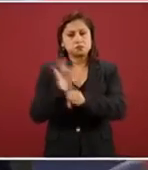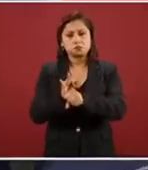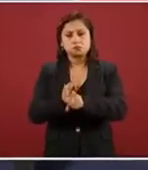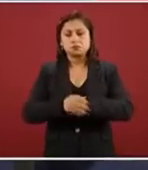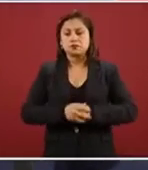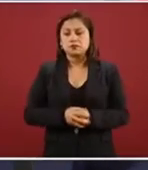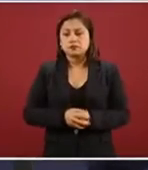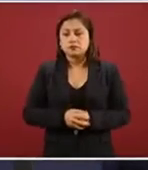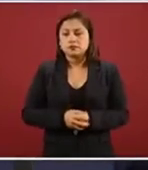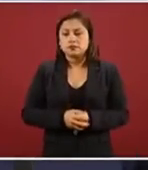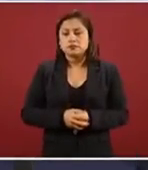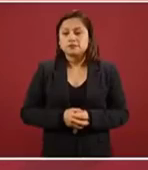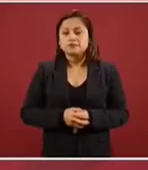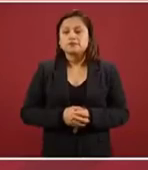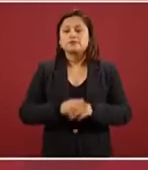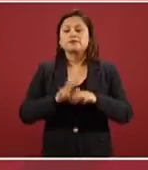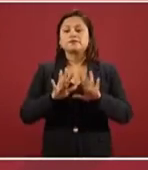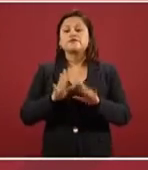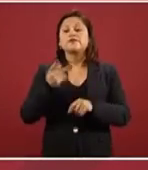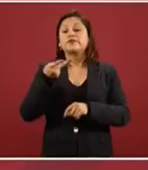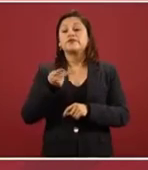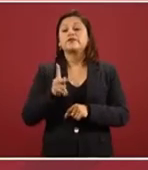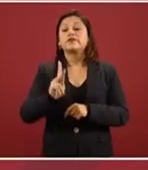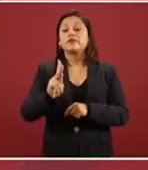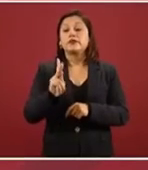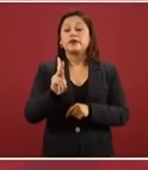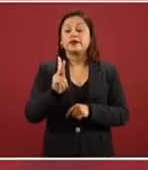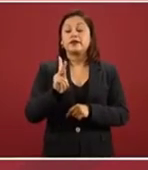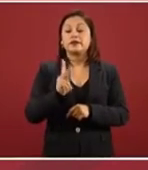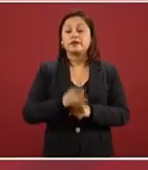Pero no es para